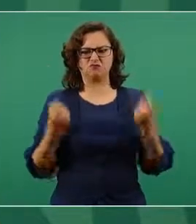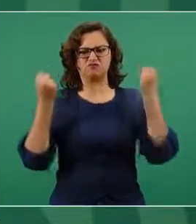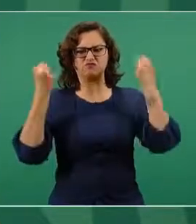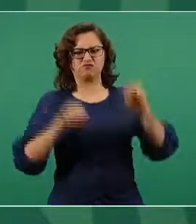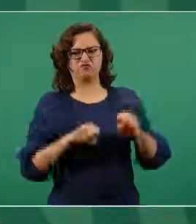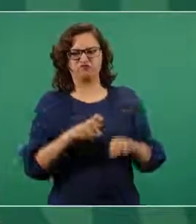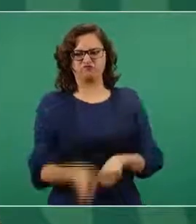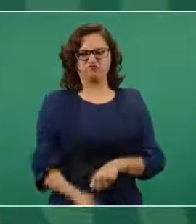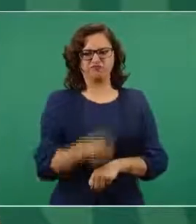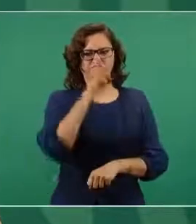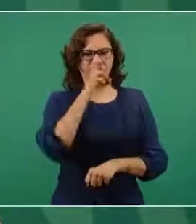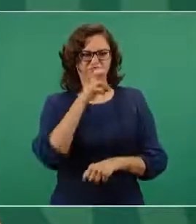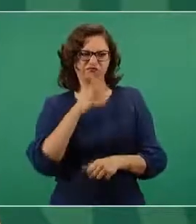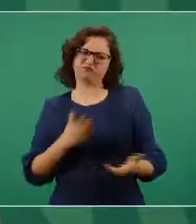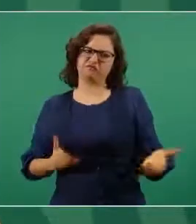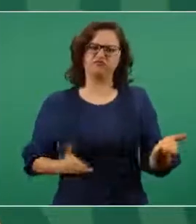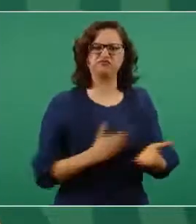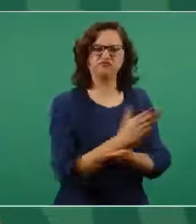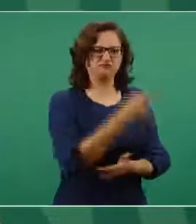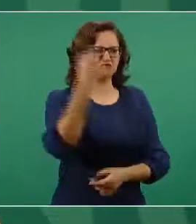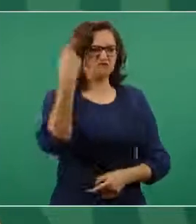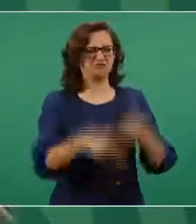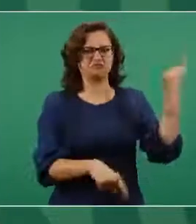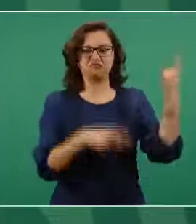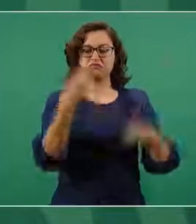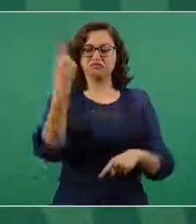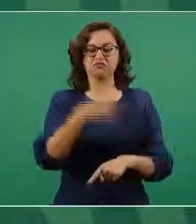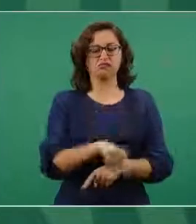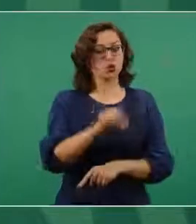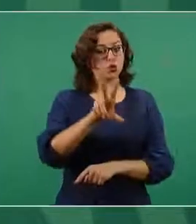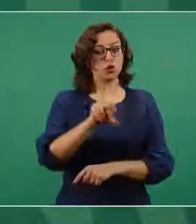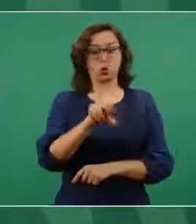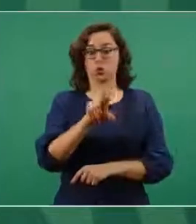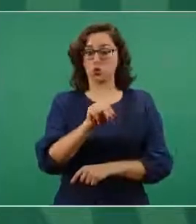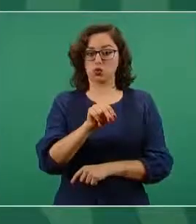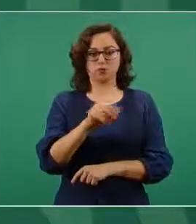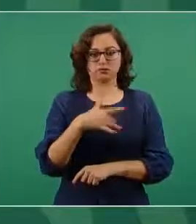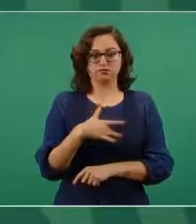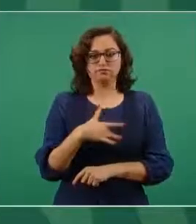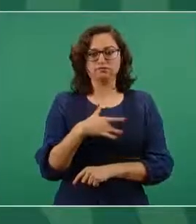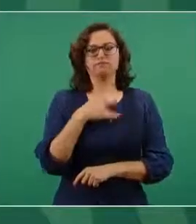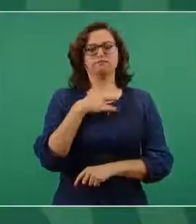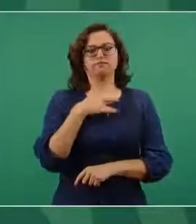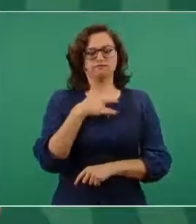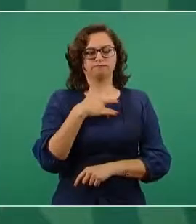que es un hombre sensible y que busca, ¿sí?, una solución,